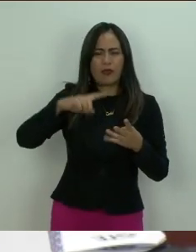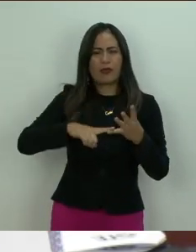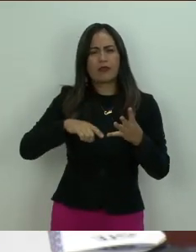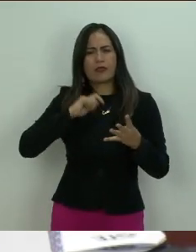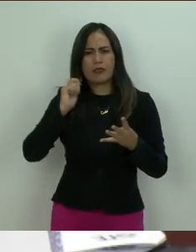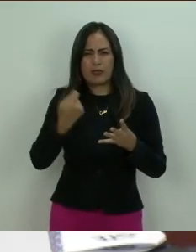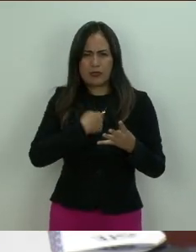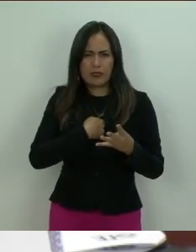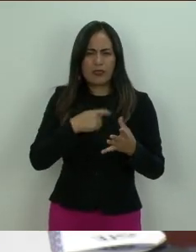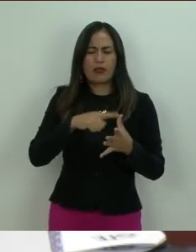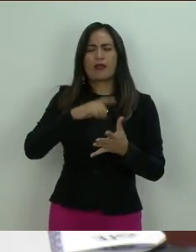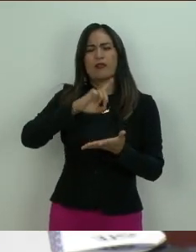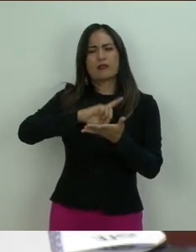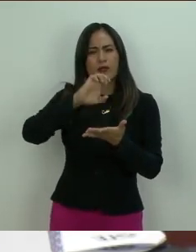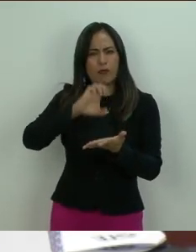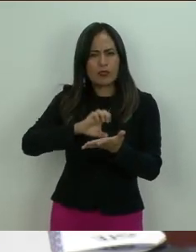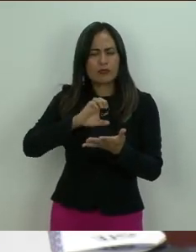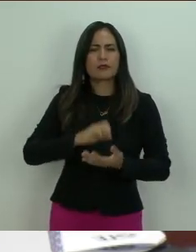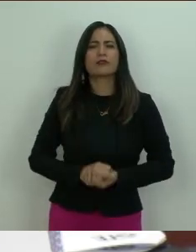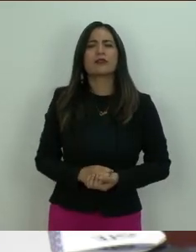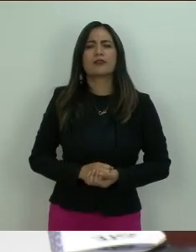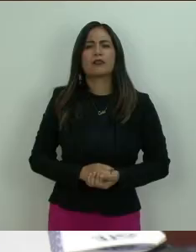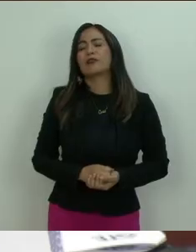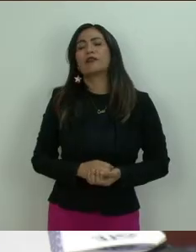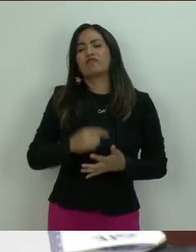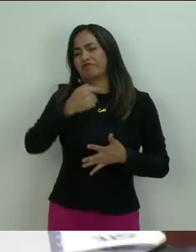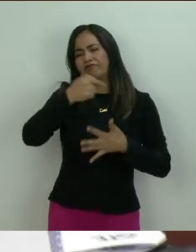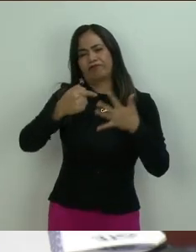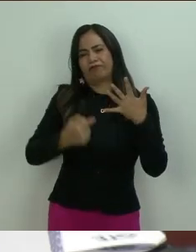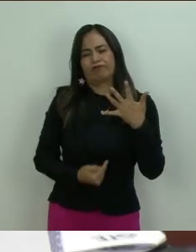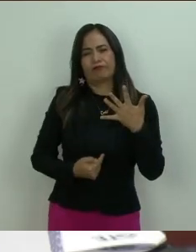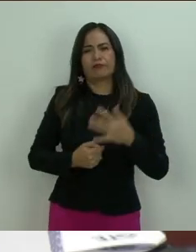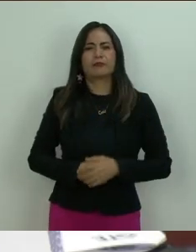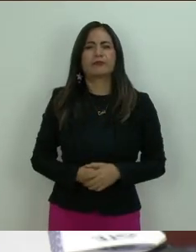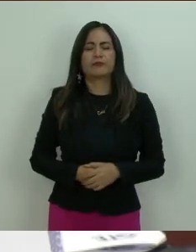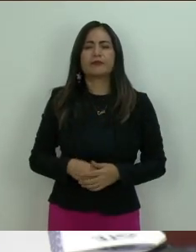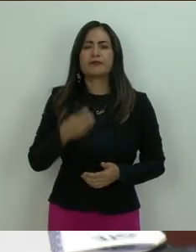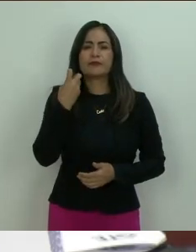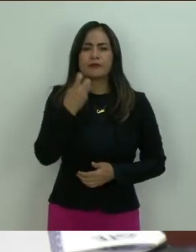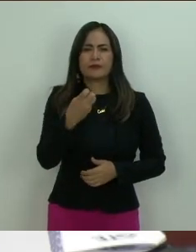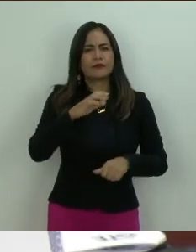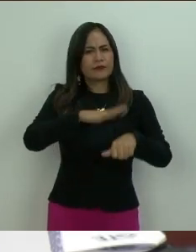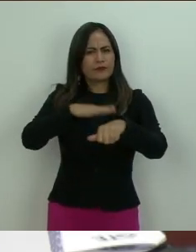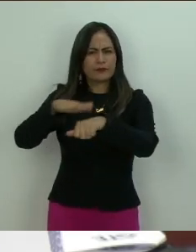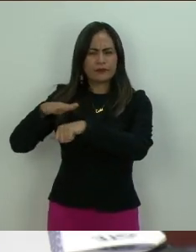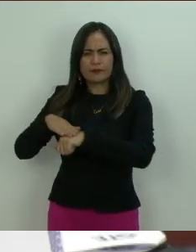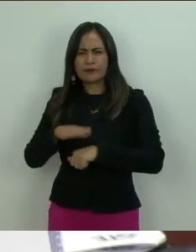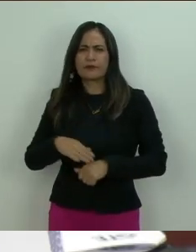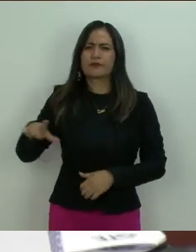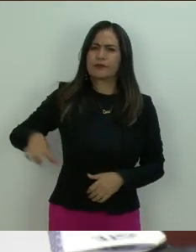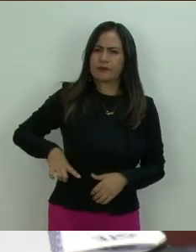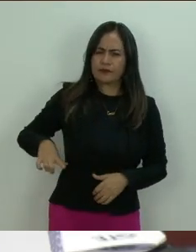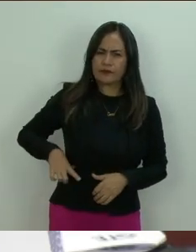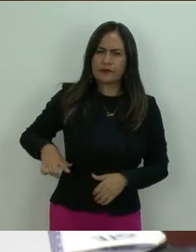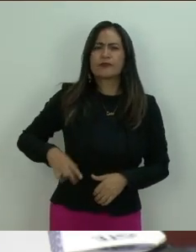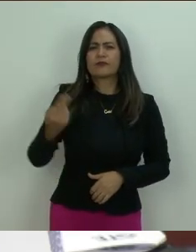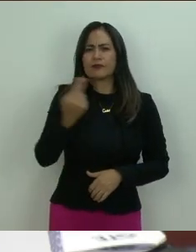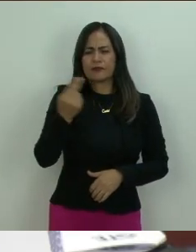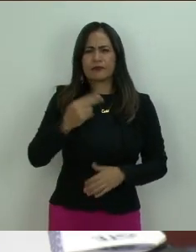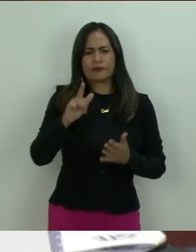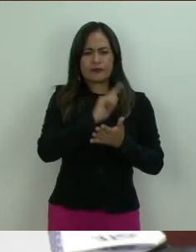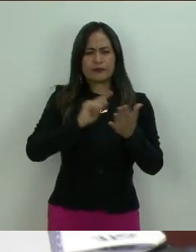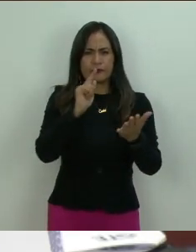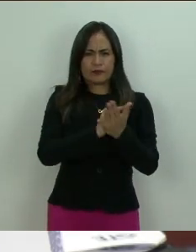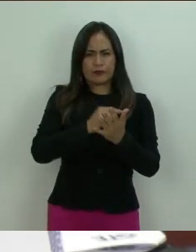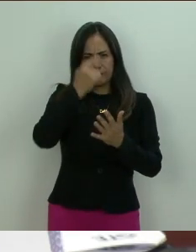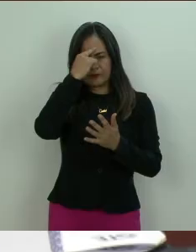la discapacidad, y entre otras. Por ello, se exhorta a los estados a adoptar políticas con